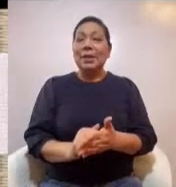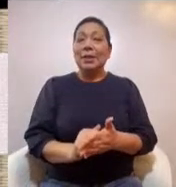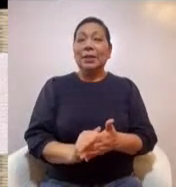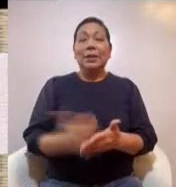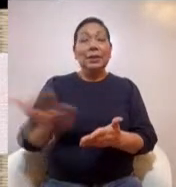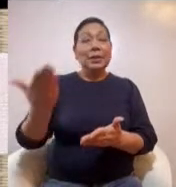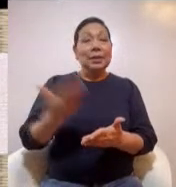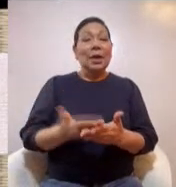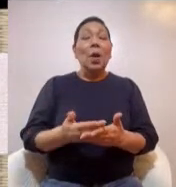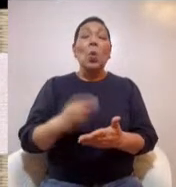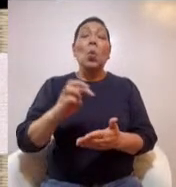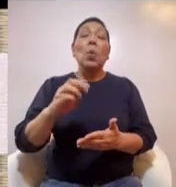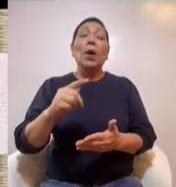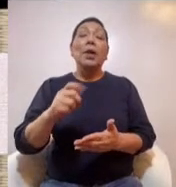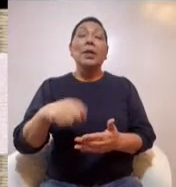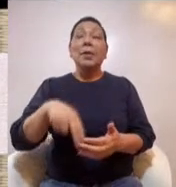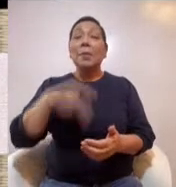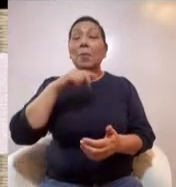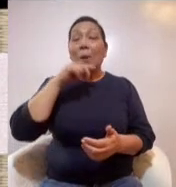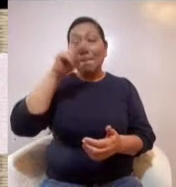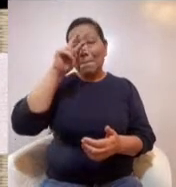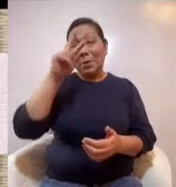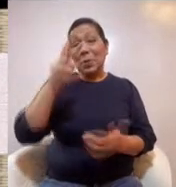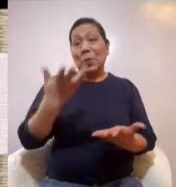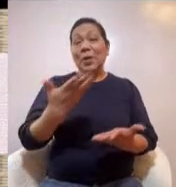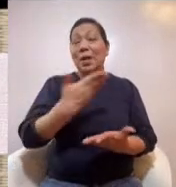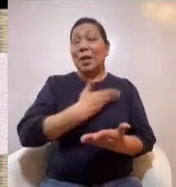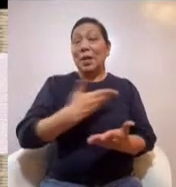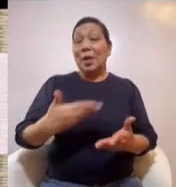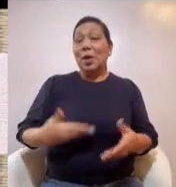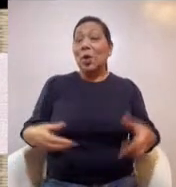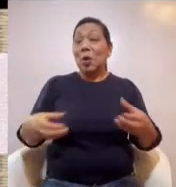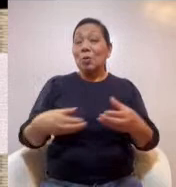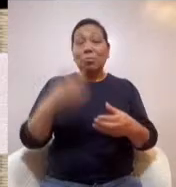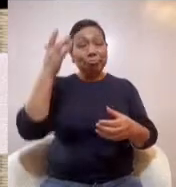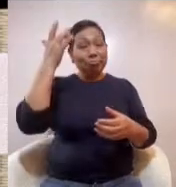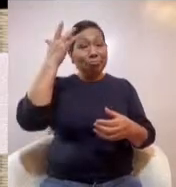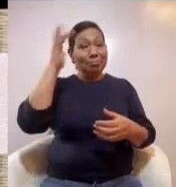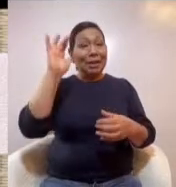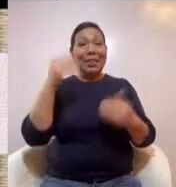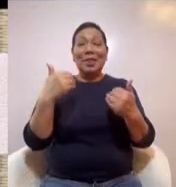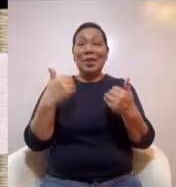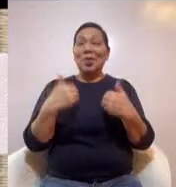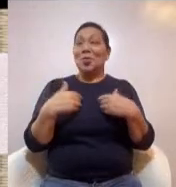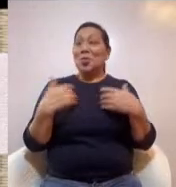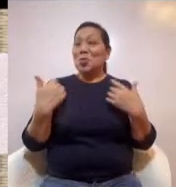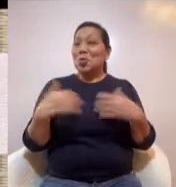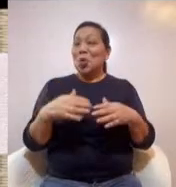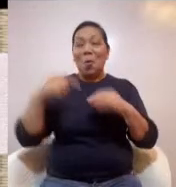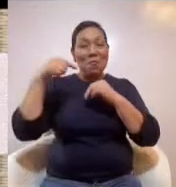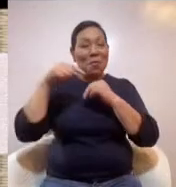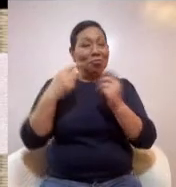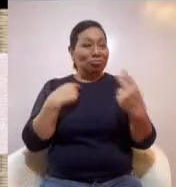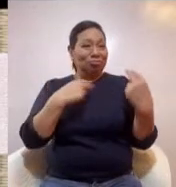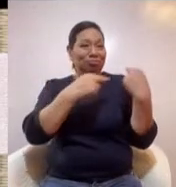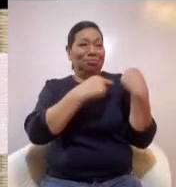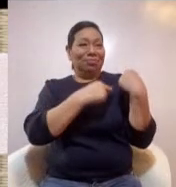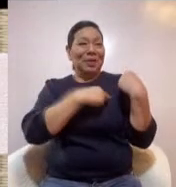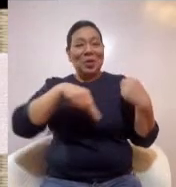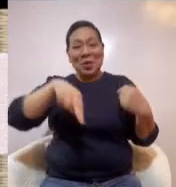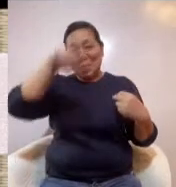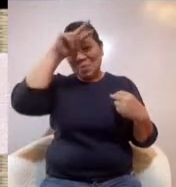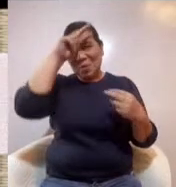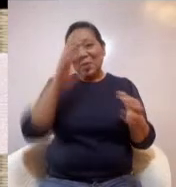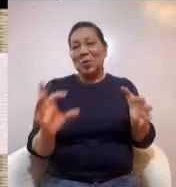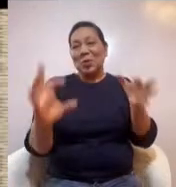que la doctora Marcela Guaita, quien es peruana, ahora es la presidenta del Comité de Expertas, así que tenemos un profundo